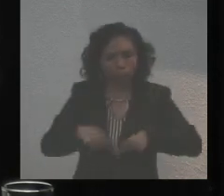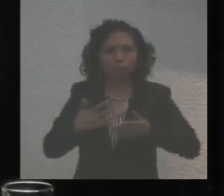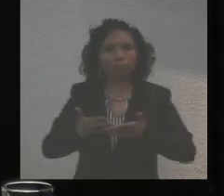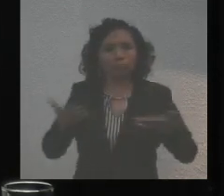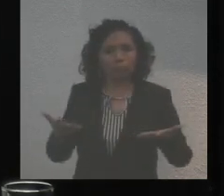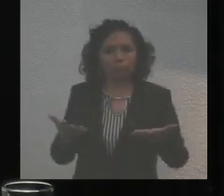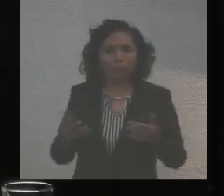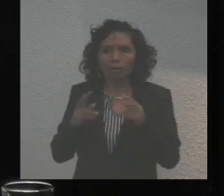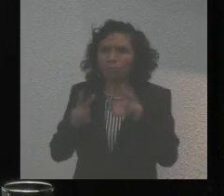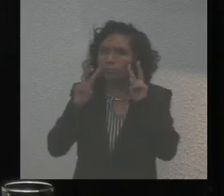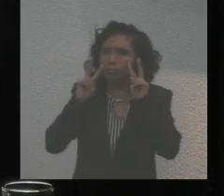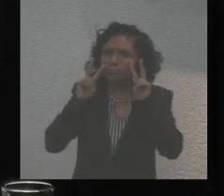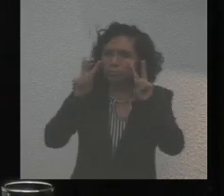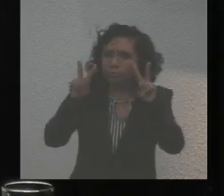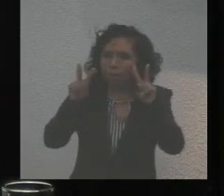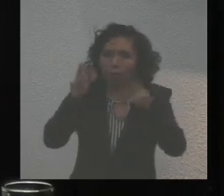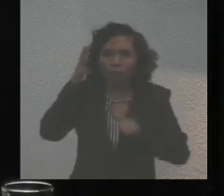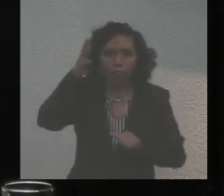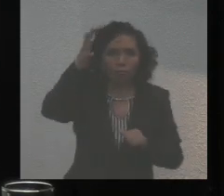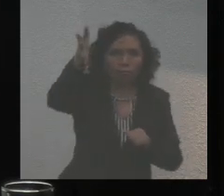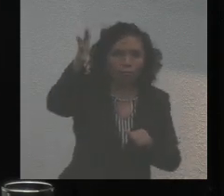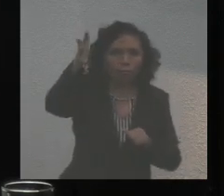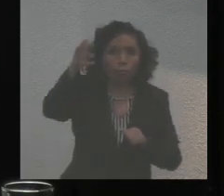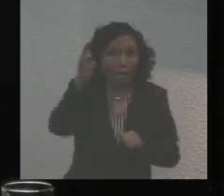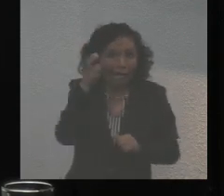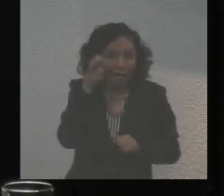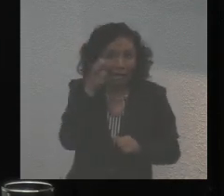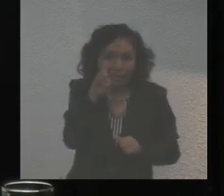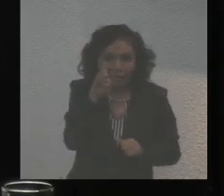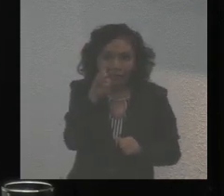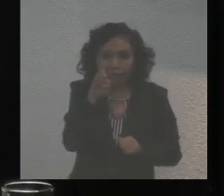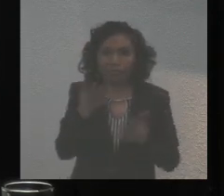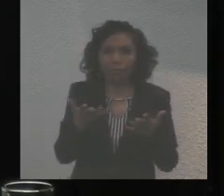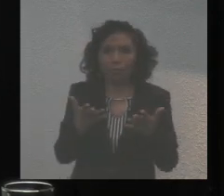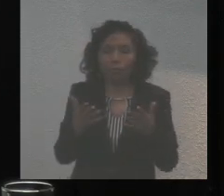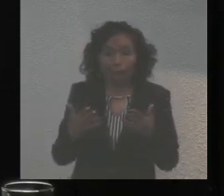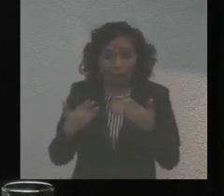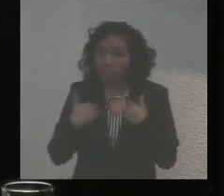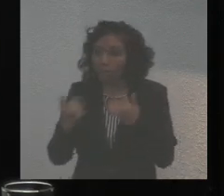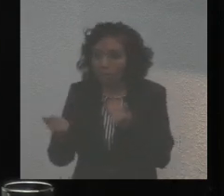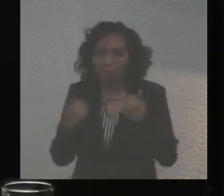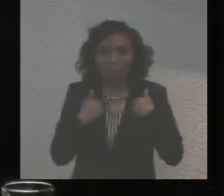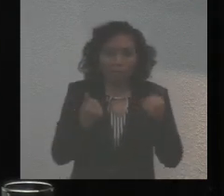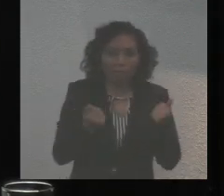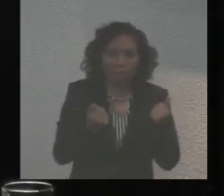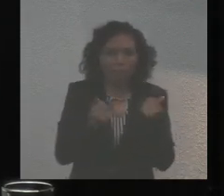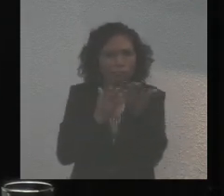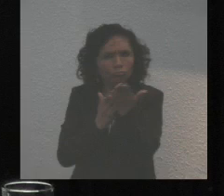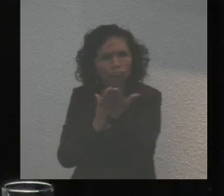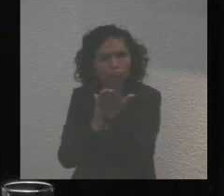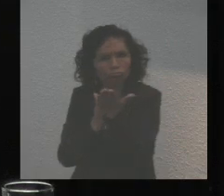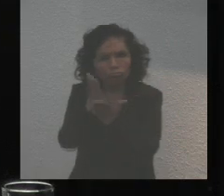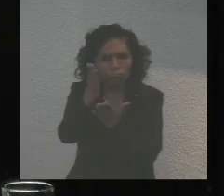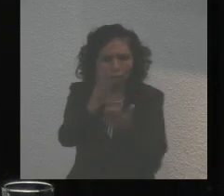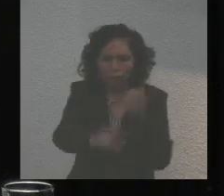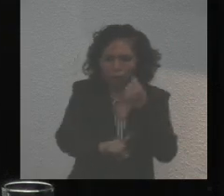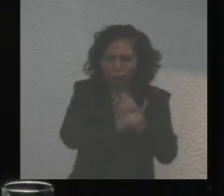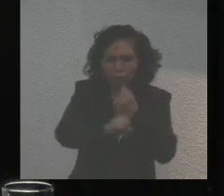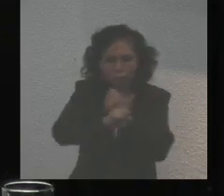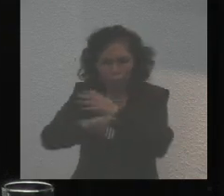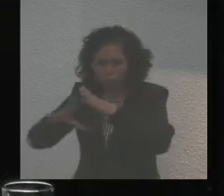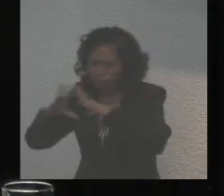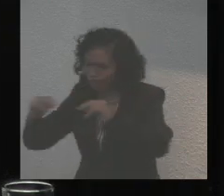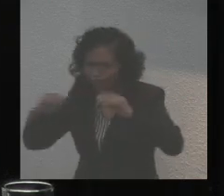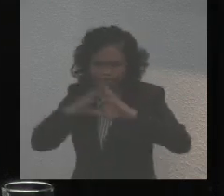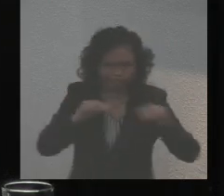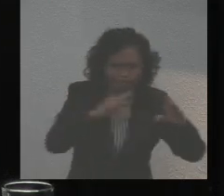con la mirada puesta en el futuro, y solo así, entendámoslos bien, podremos encontrar la forma de solucionar los problemas que